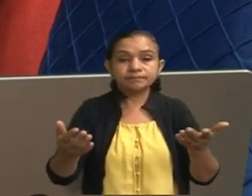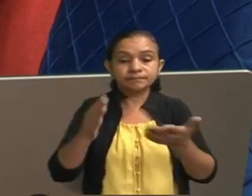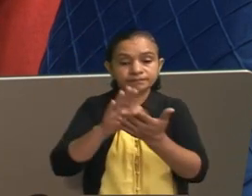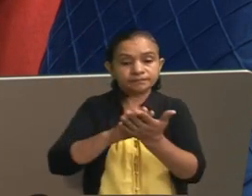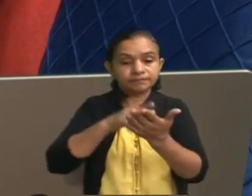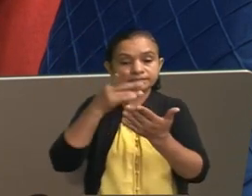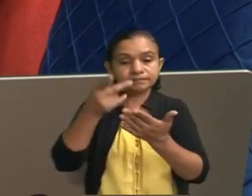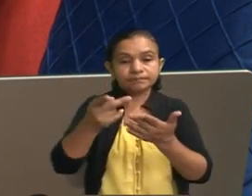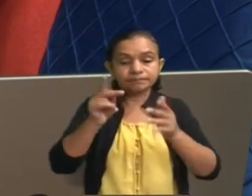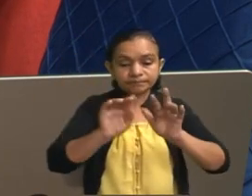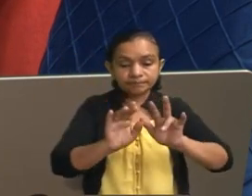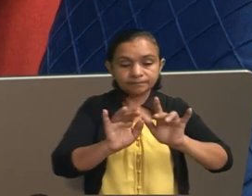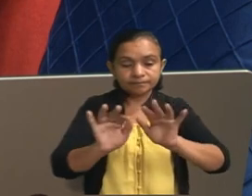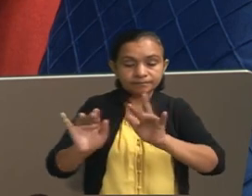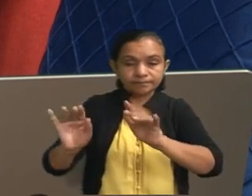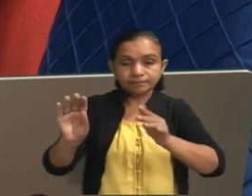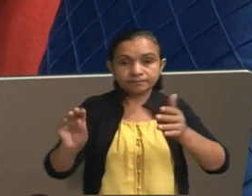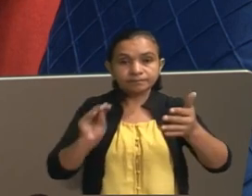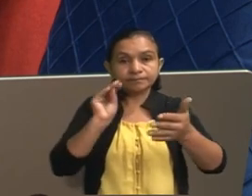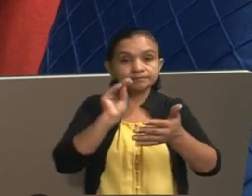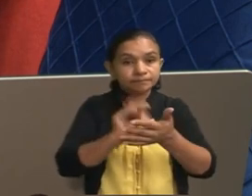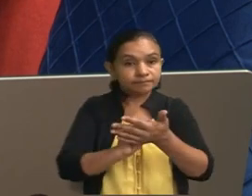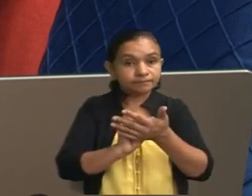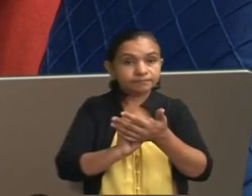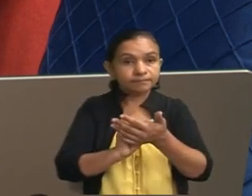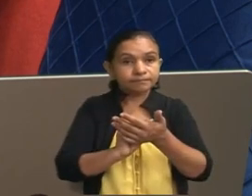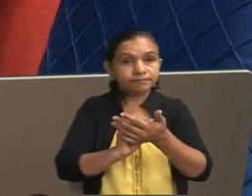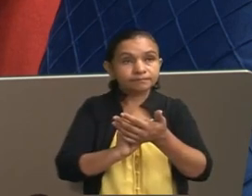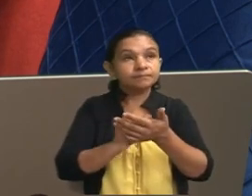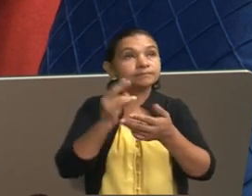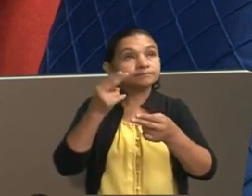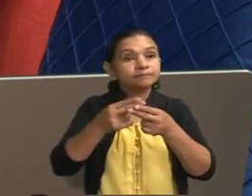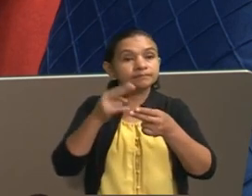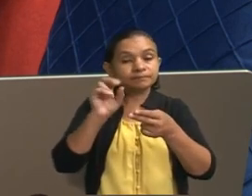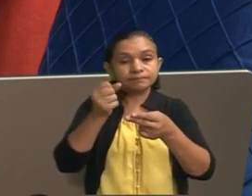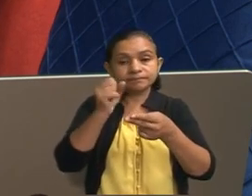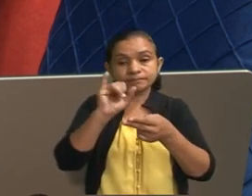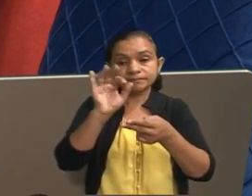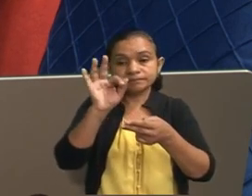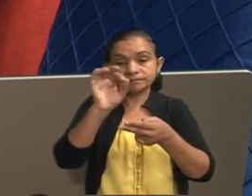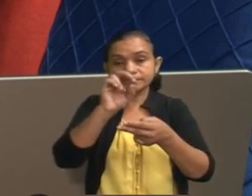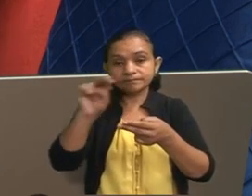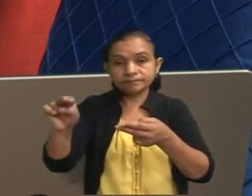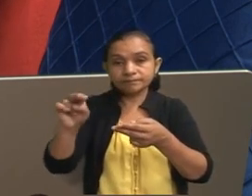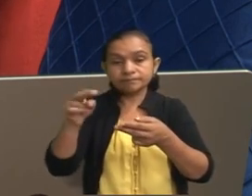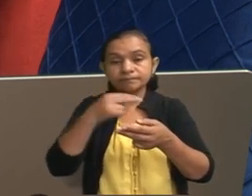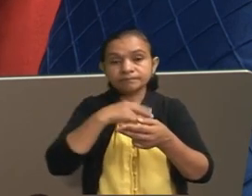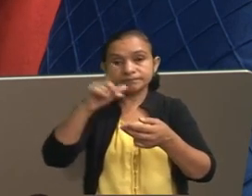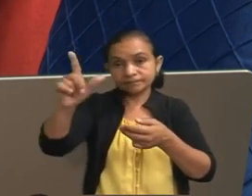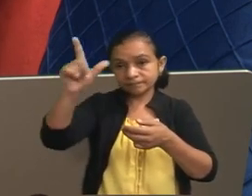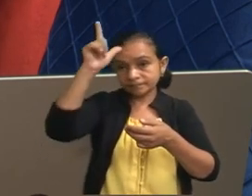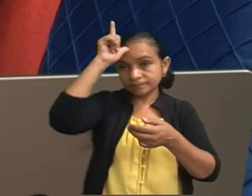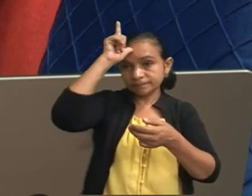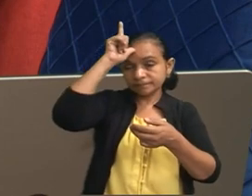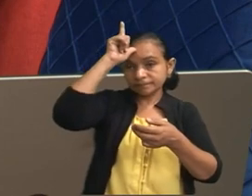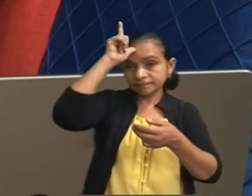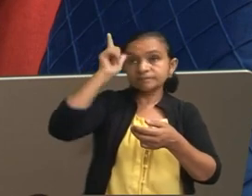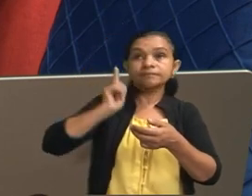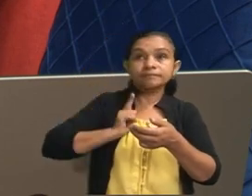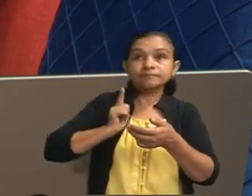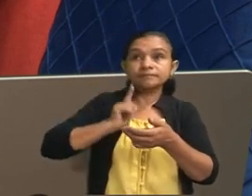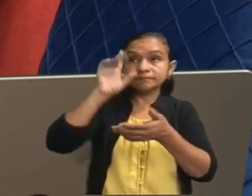programas de cómputo, un sistema que se llama SISCOM, que compramos a Alemania. Es